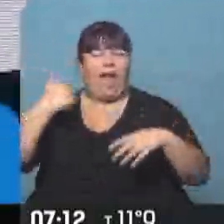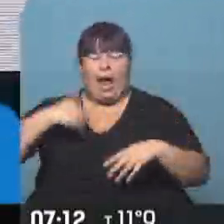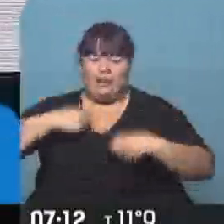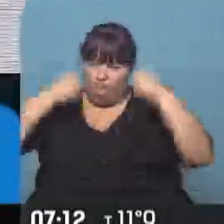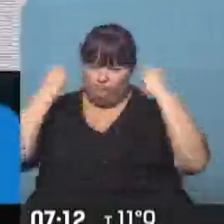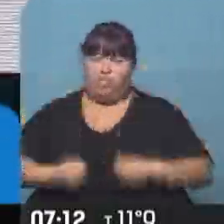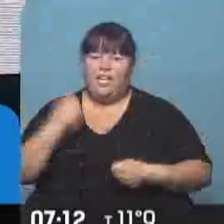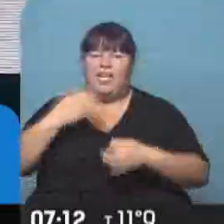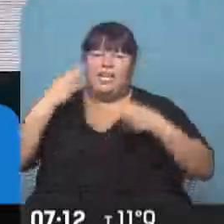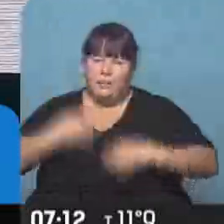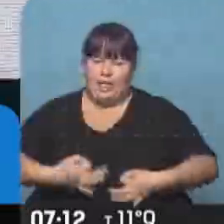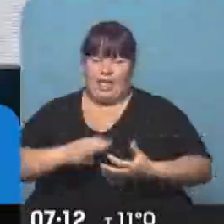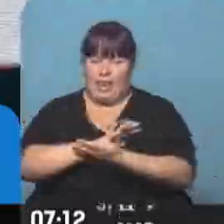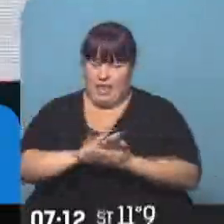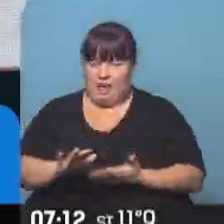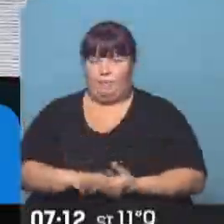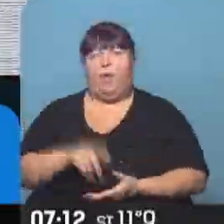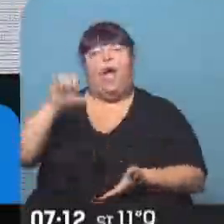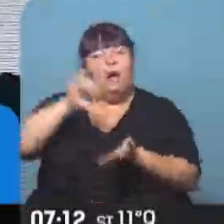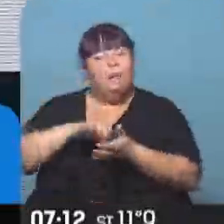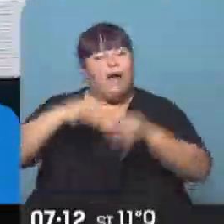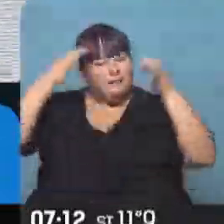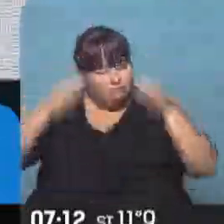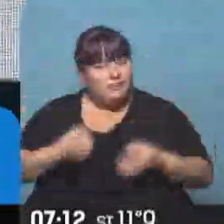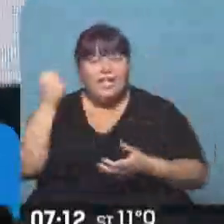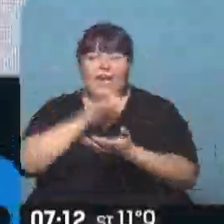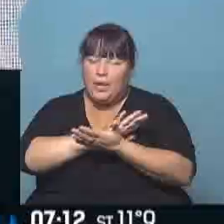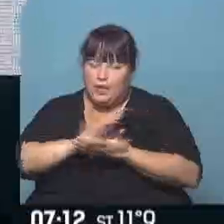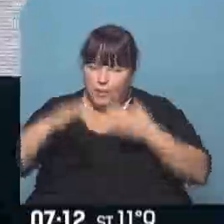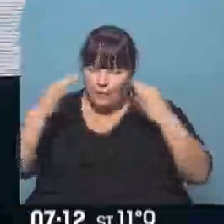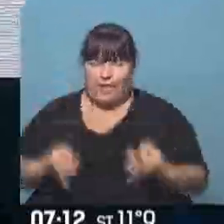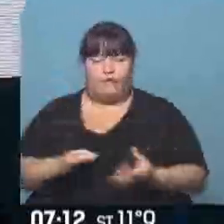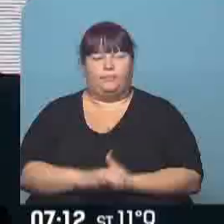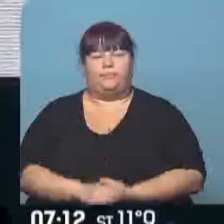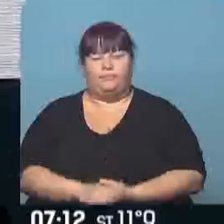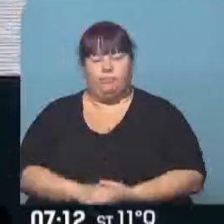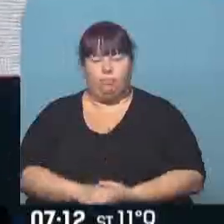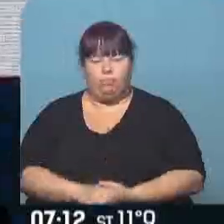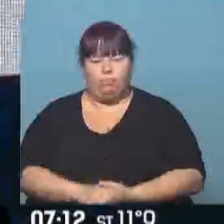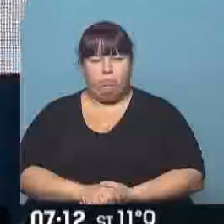decidido a hacer las cosas bien. Un país decidido a hacer las cosas bien.